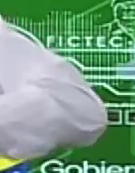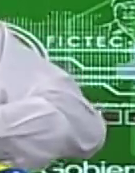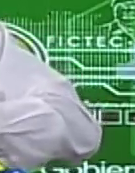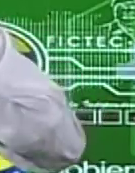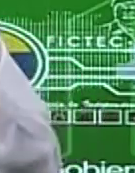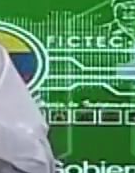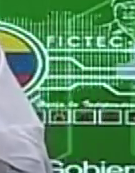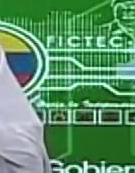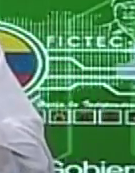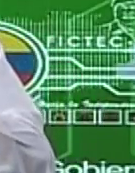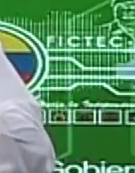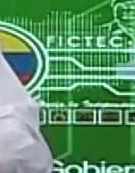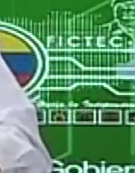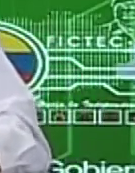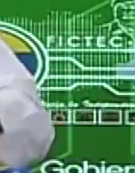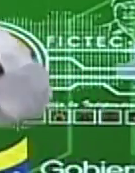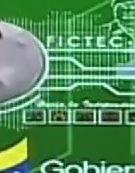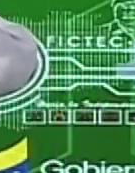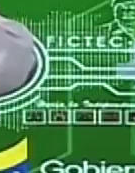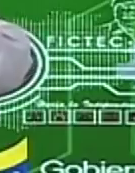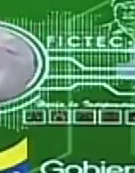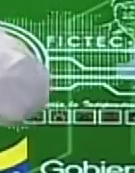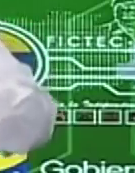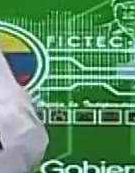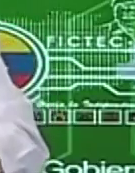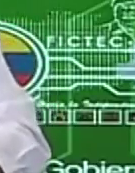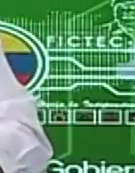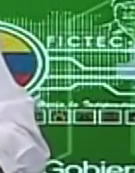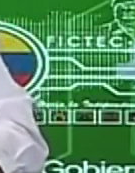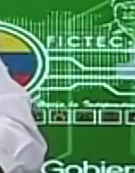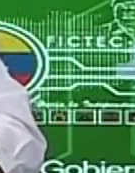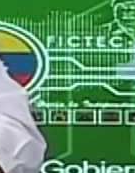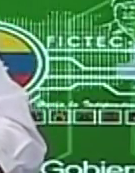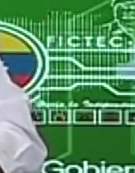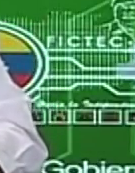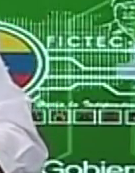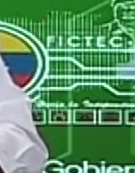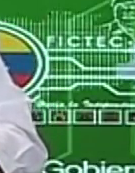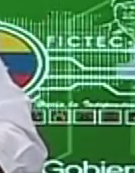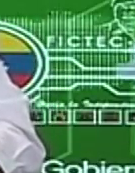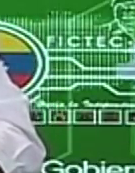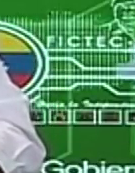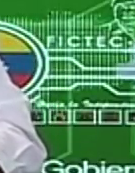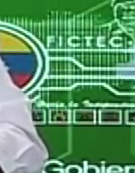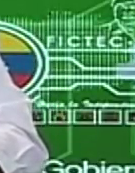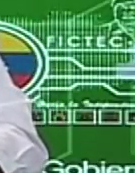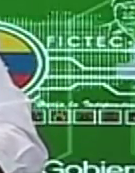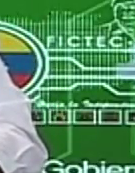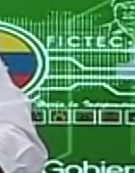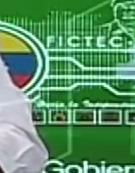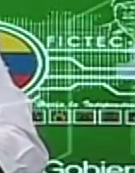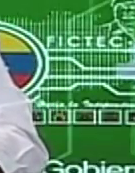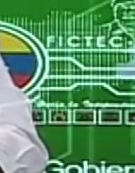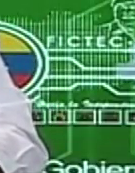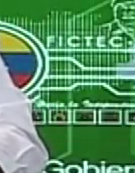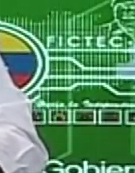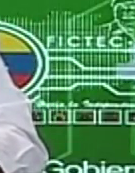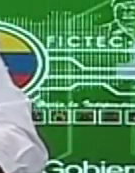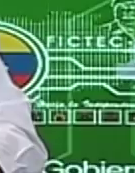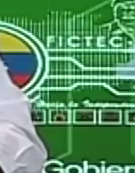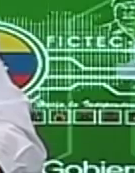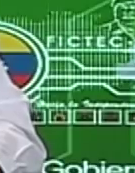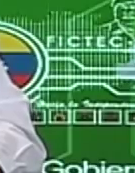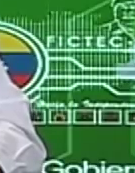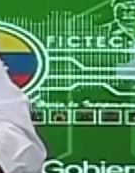los países hermanos y aliados, el capital privado nacional y el capital público, avancemos en la idea del